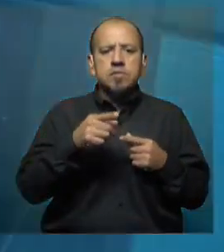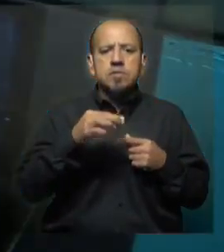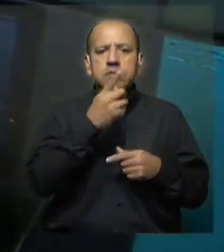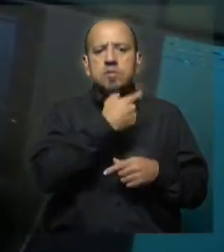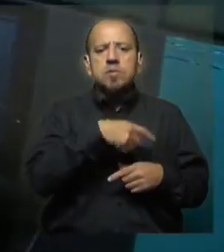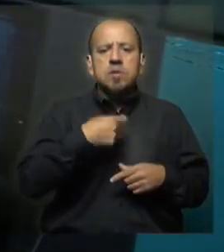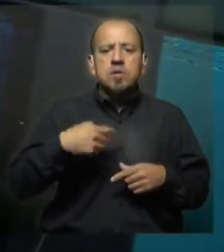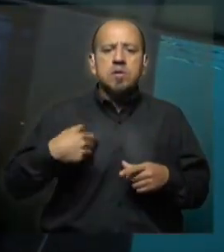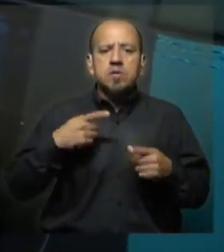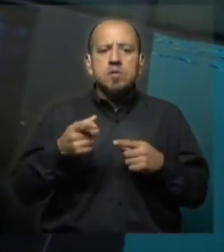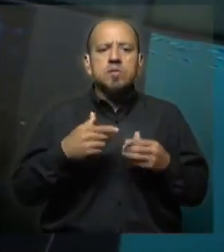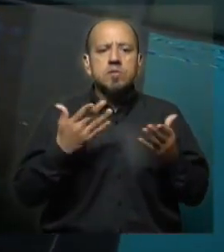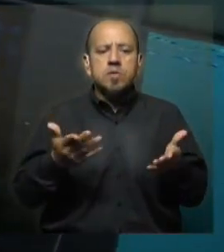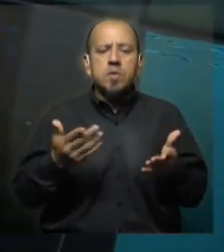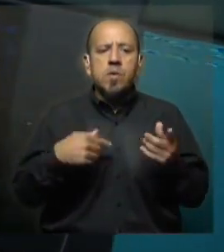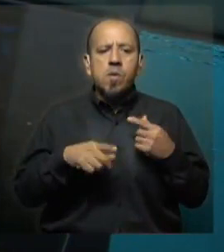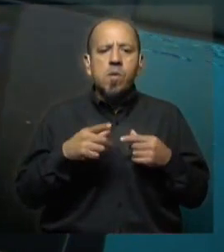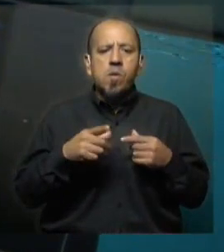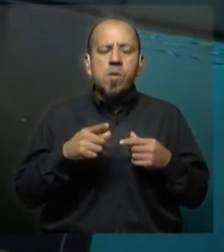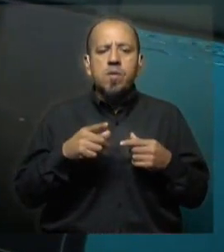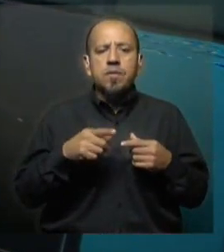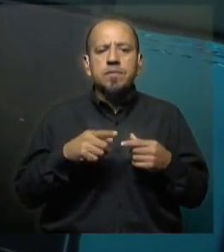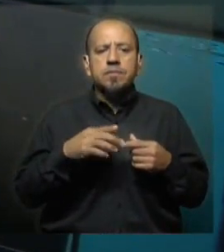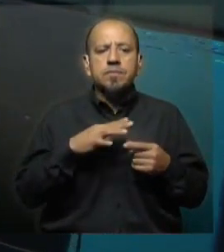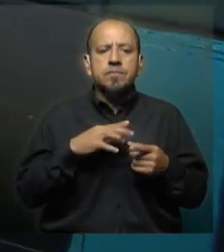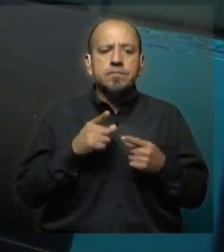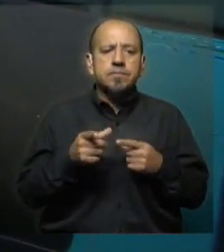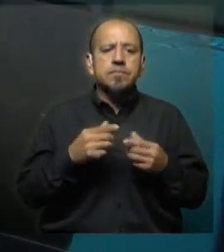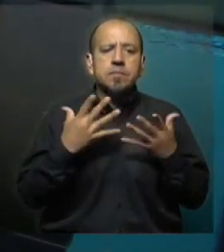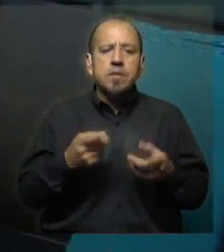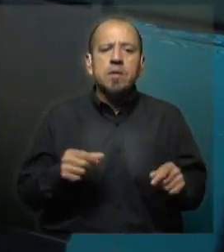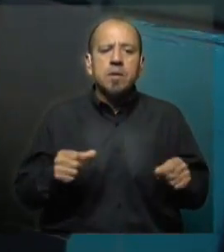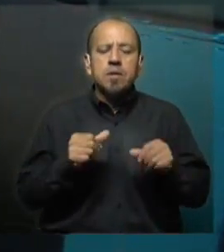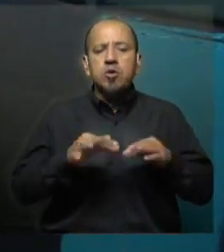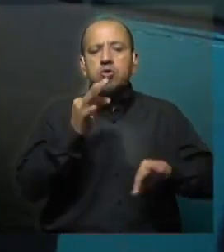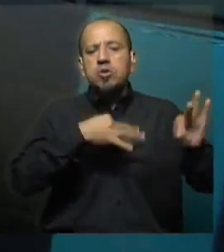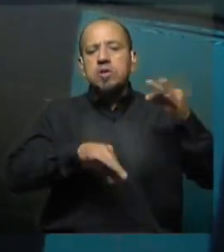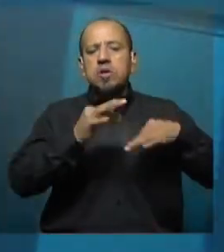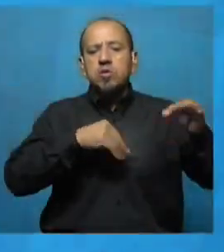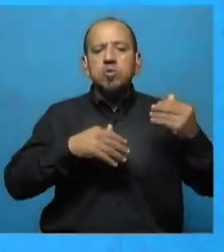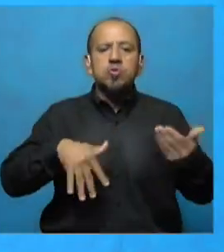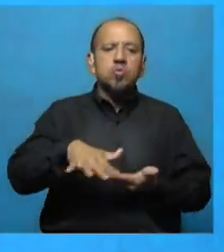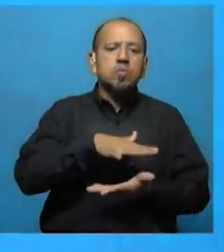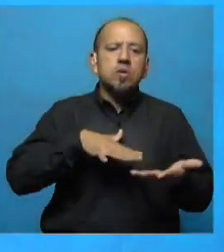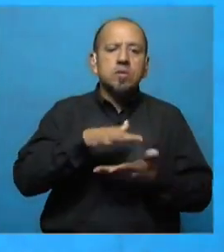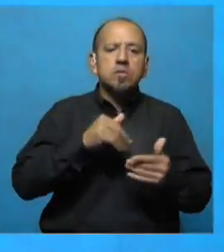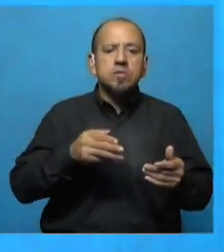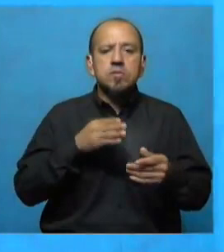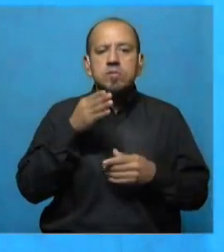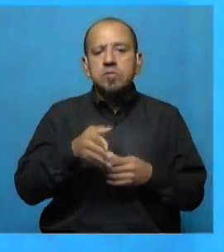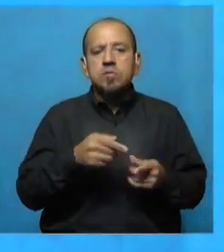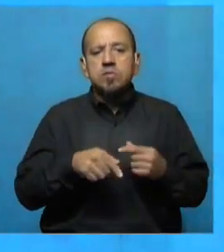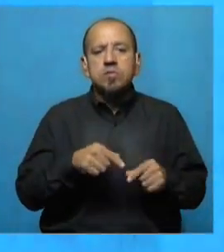peñarol este fue una una apuesta también del Canal este queríamos hacer un teatro queríamos hacer un barrio y cuando fuimos al artesano